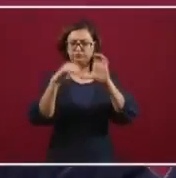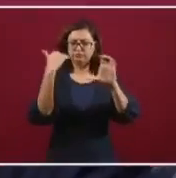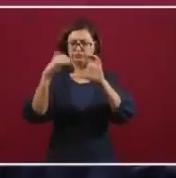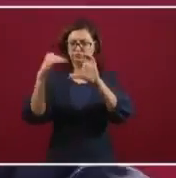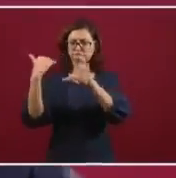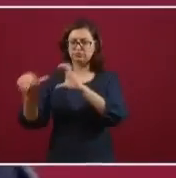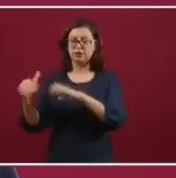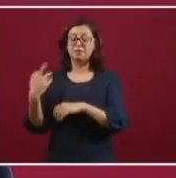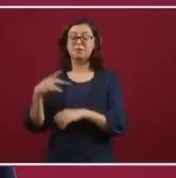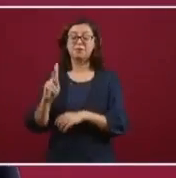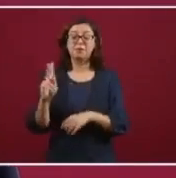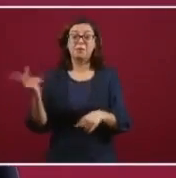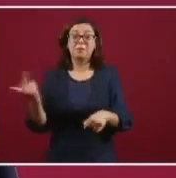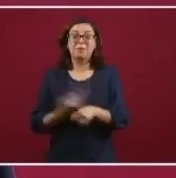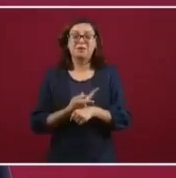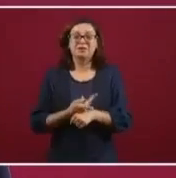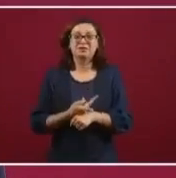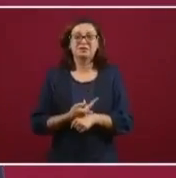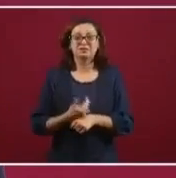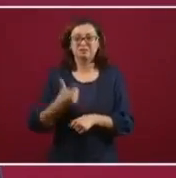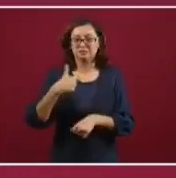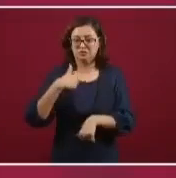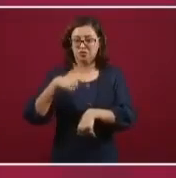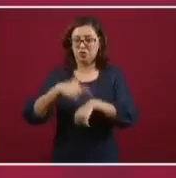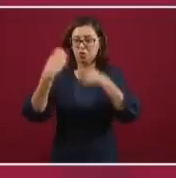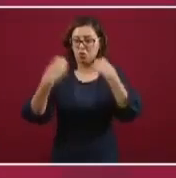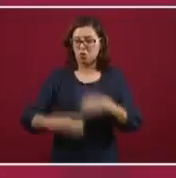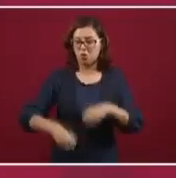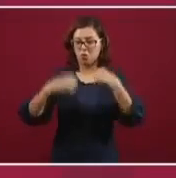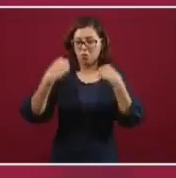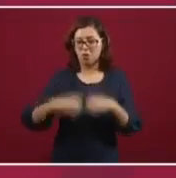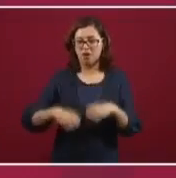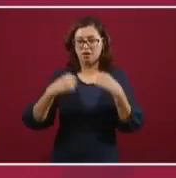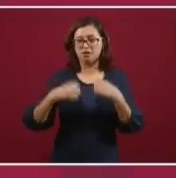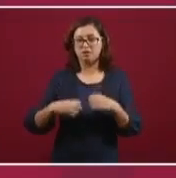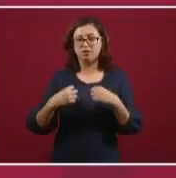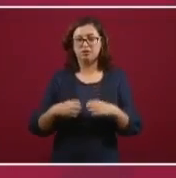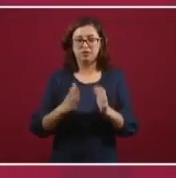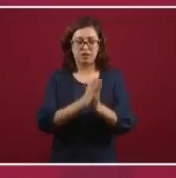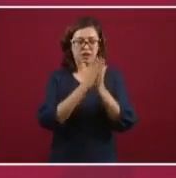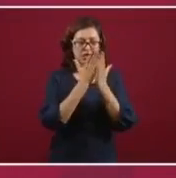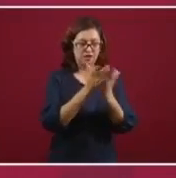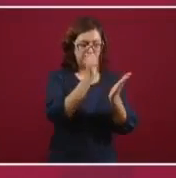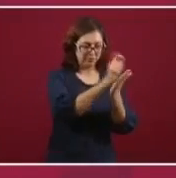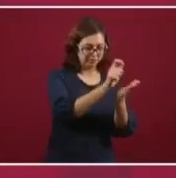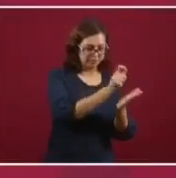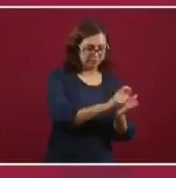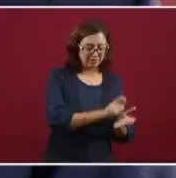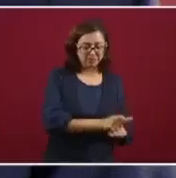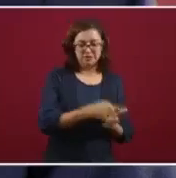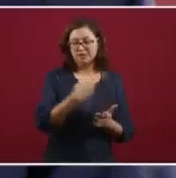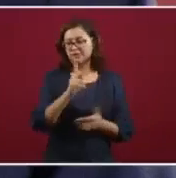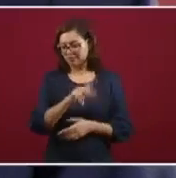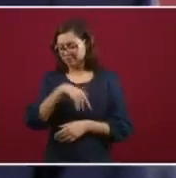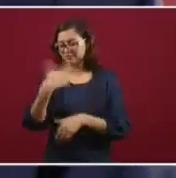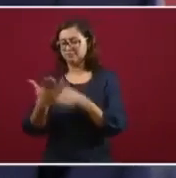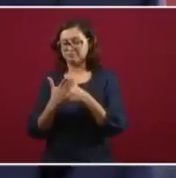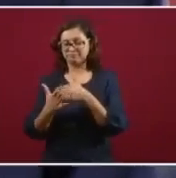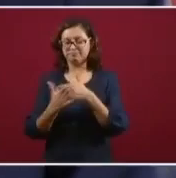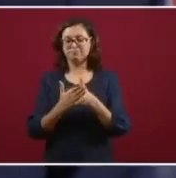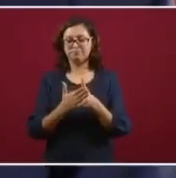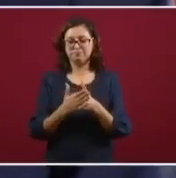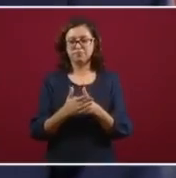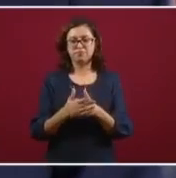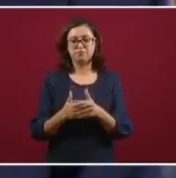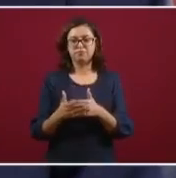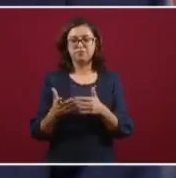pasa que no he podido tener tiempo porque estoy terminando de escribir el libro, pero voy a hacer